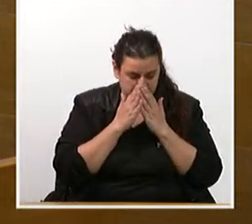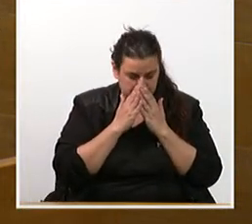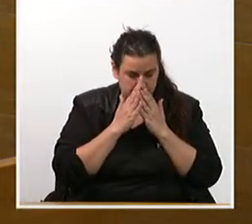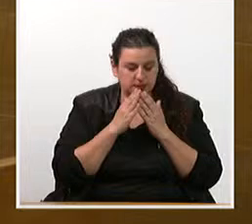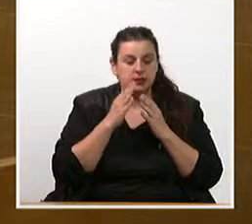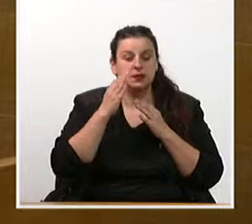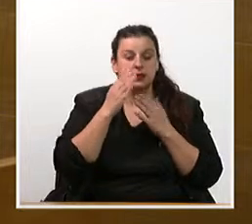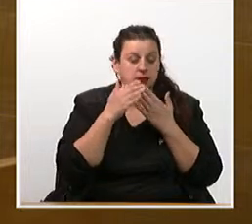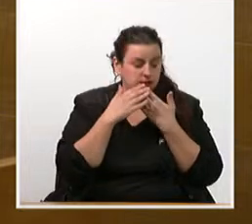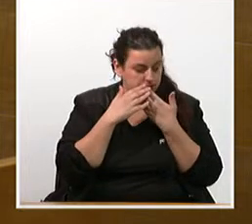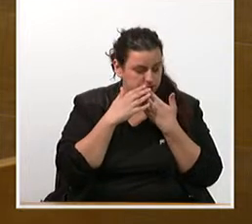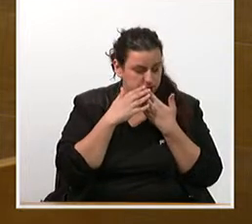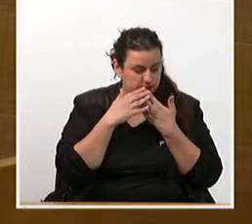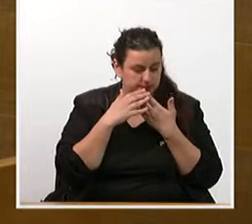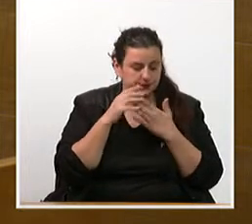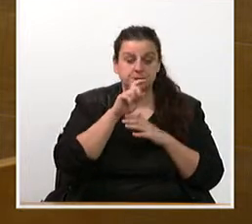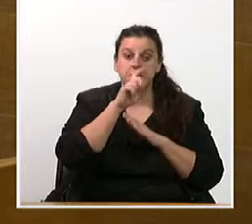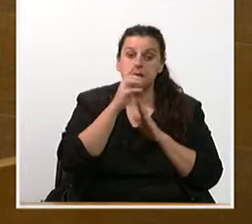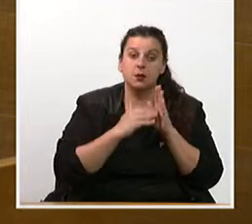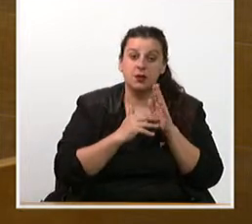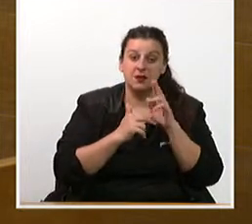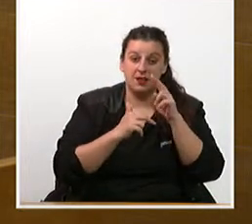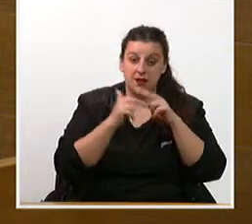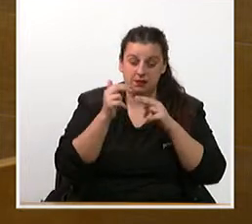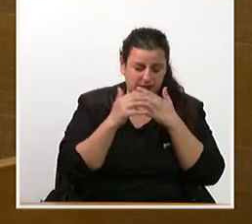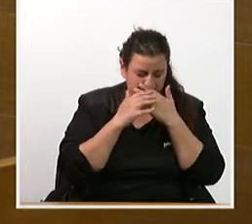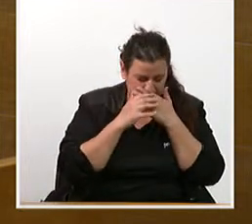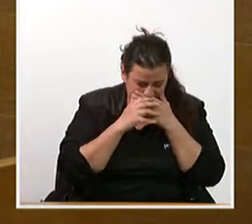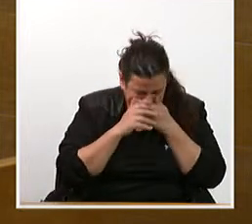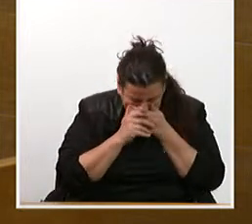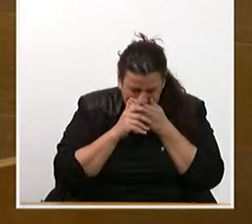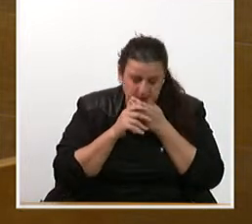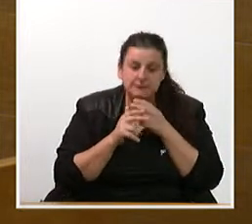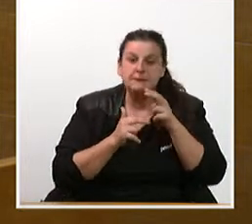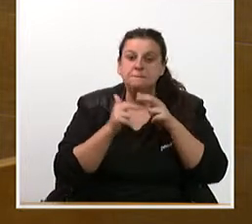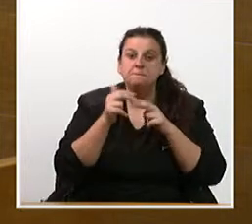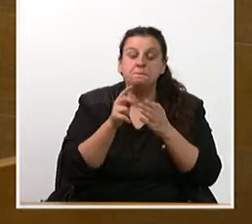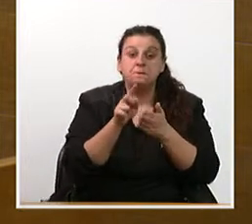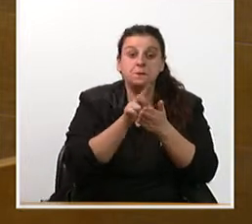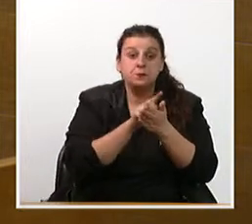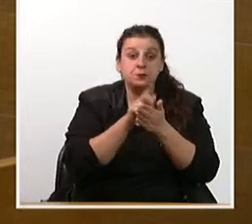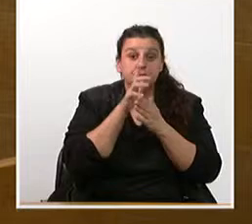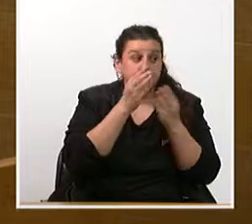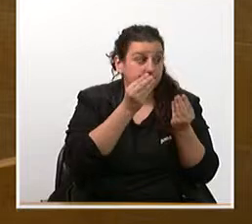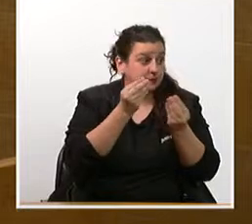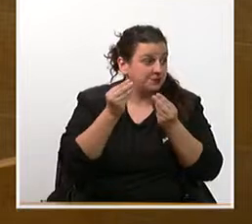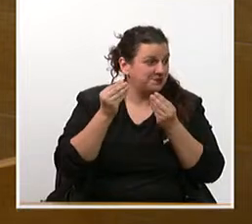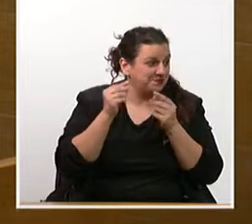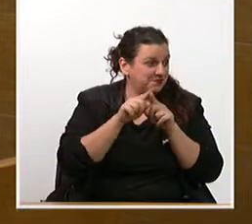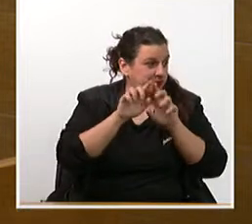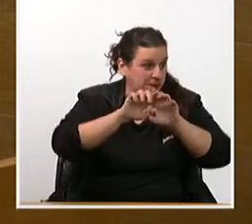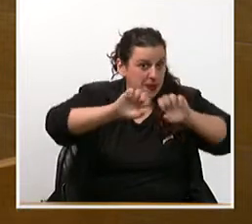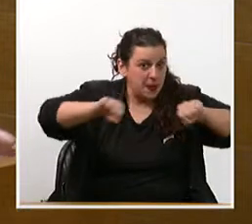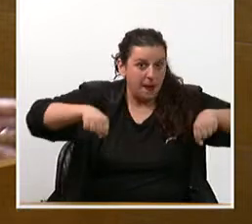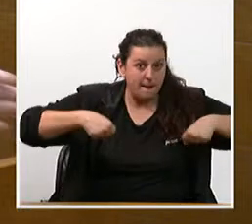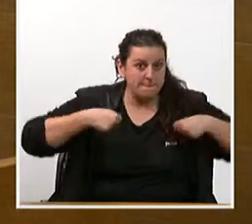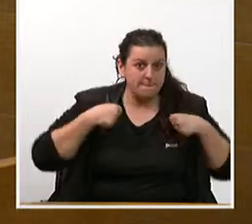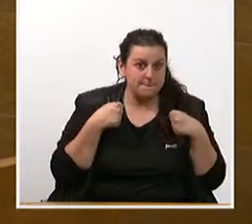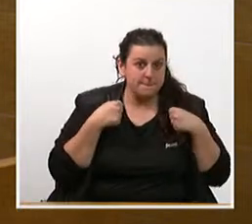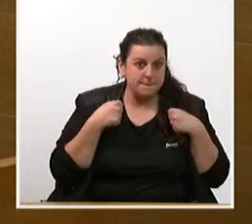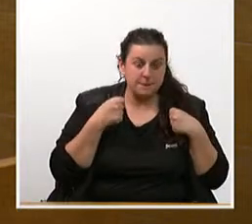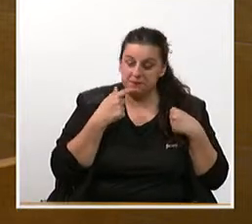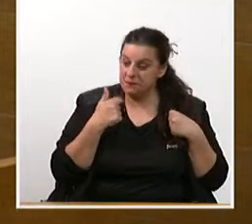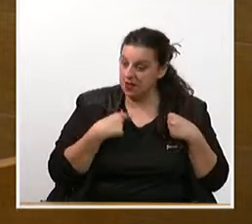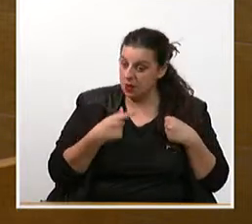montando esta comunidad de nuevo porque nos dejaron ustedes el medio ambiente hecho un solar Por lo cual no sé yo esto de de que lo estamos